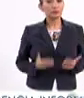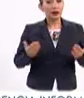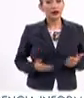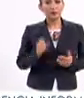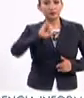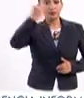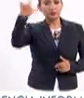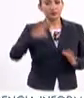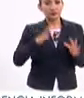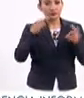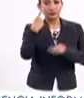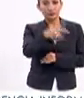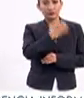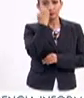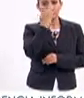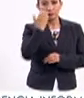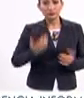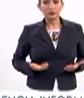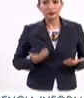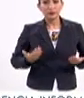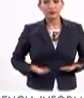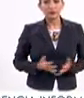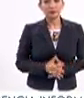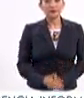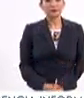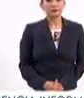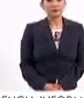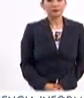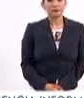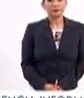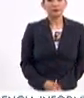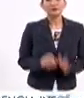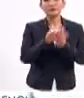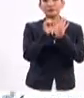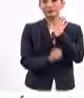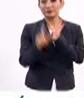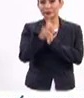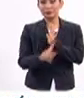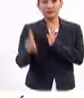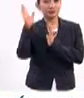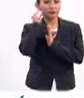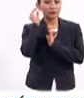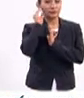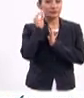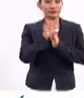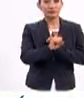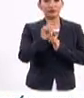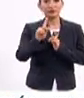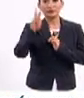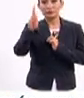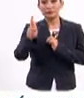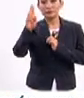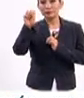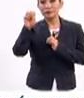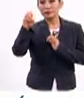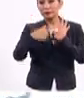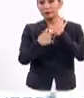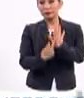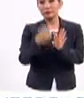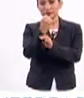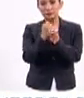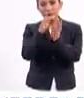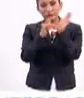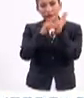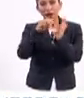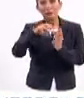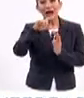profesional fundadora de su propia academia de danza. El Sistema Público de Radiodifusión del Estado Mexicano y la UNAM presentaron el